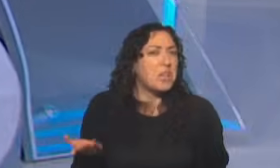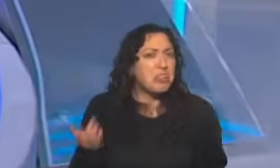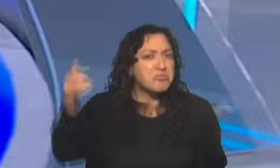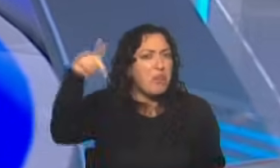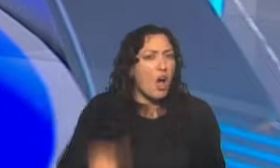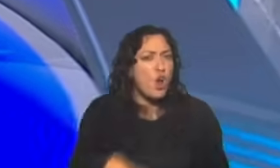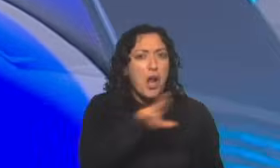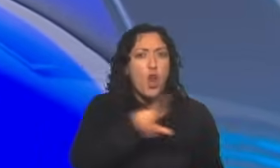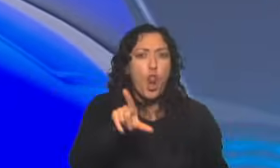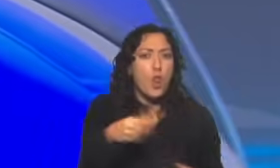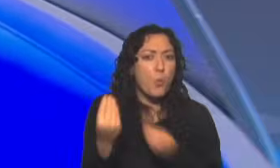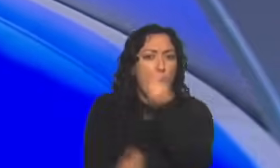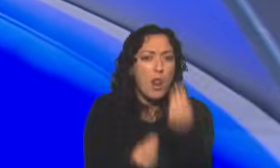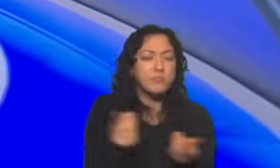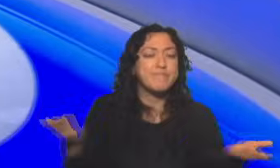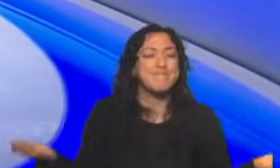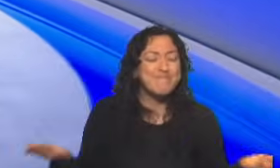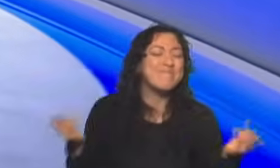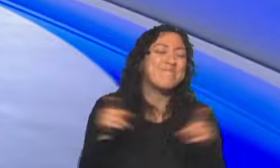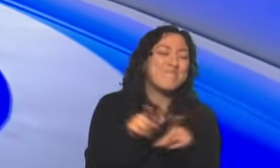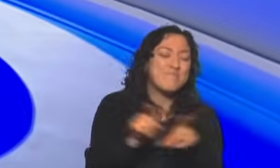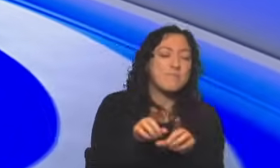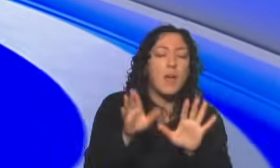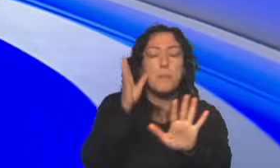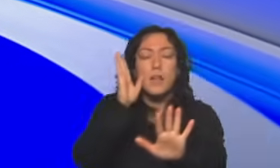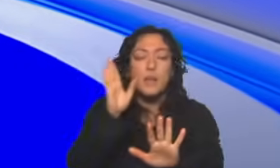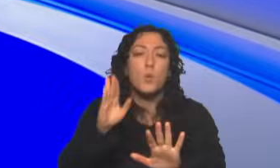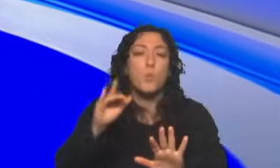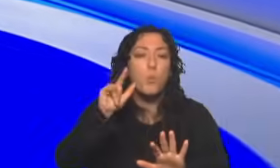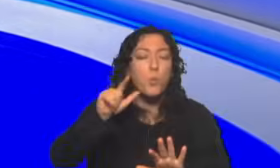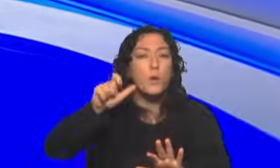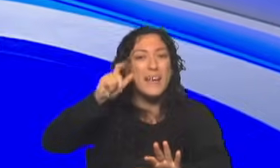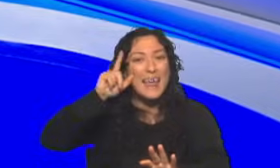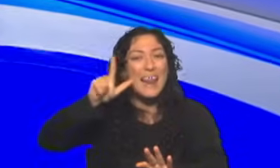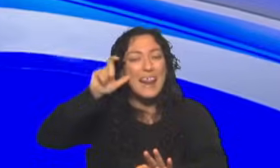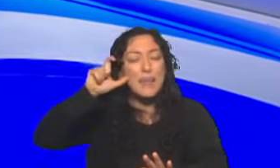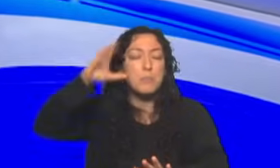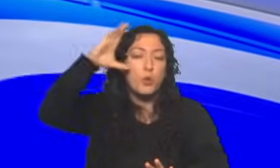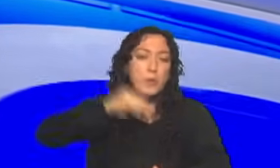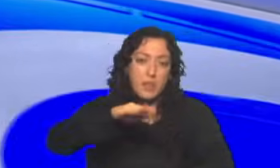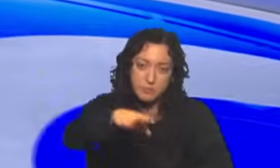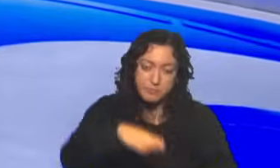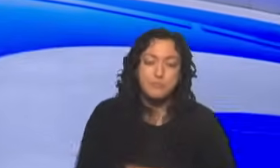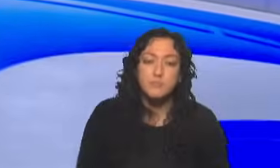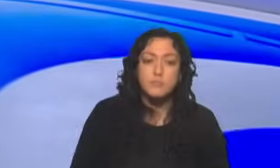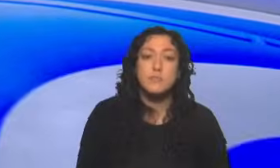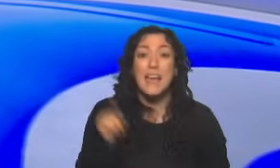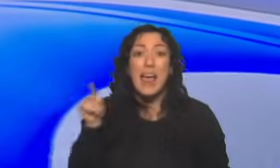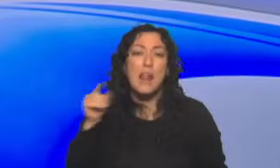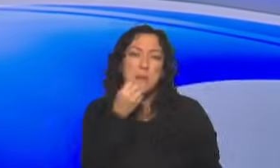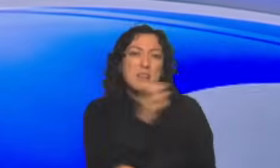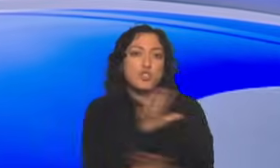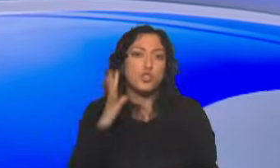está? Un minuto, lo de Bukele, me olvidé de esto. Bukele ha logrado algo maravilloso, que